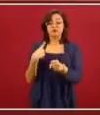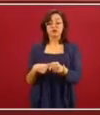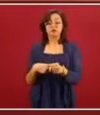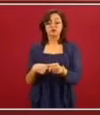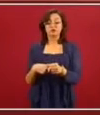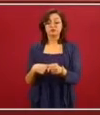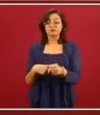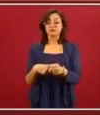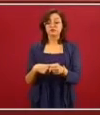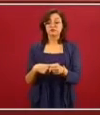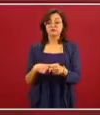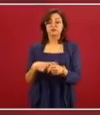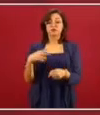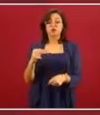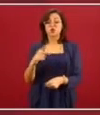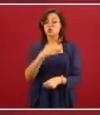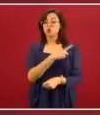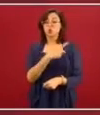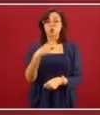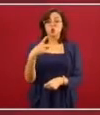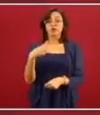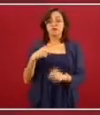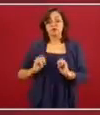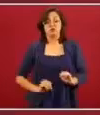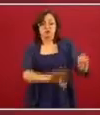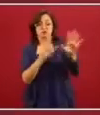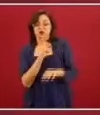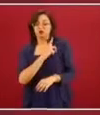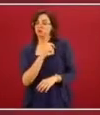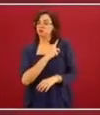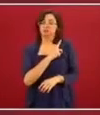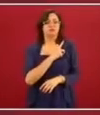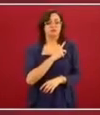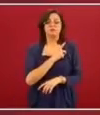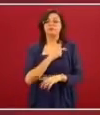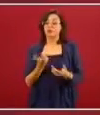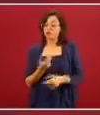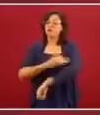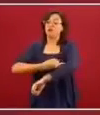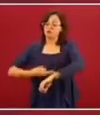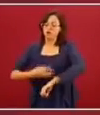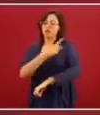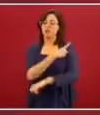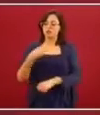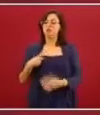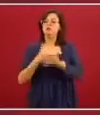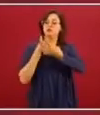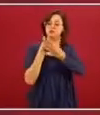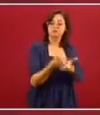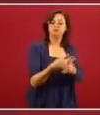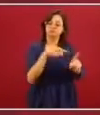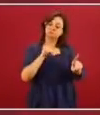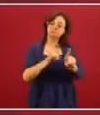no debe por ello alejarse quien le ayude. Si es en la familia, tiene que estar presente para ayudarle,